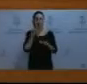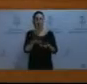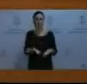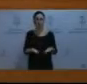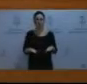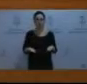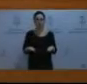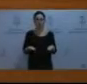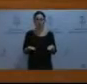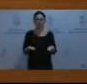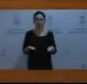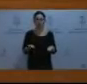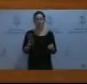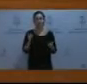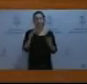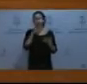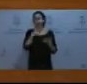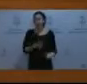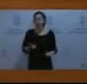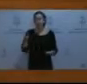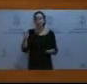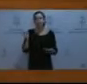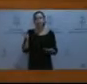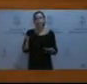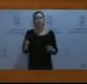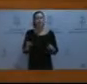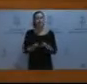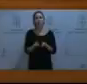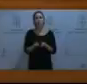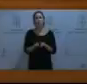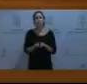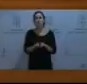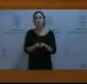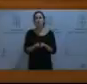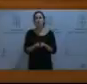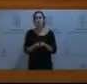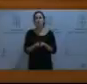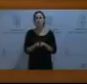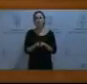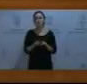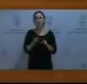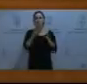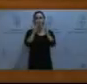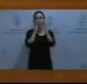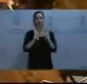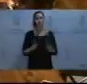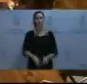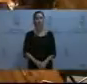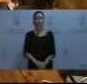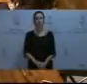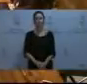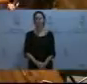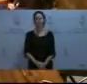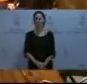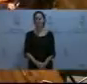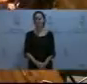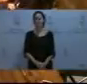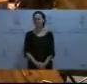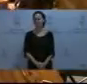solo es objeto del vodevil, de la astracanada y, una vez más, de un esperpento permanente.